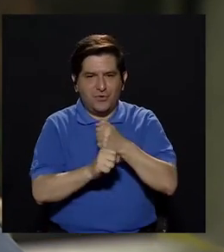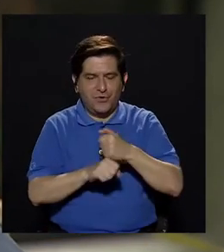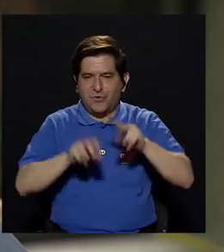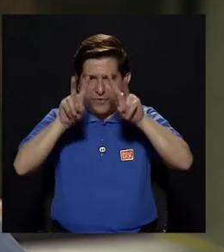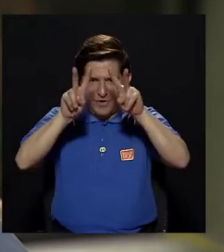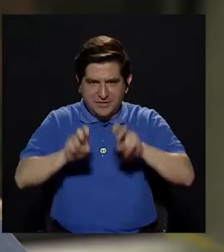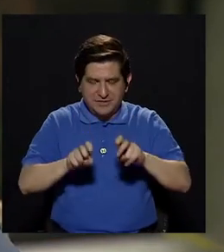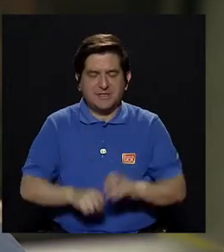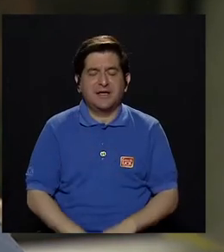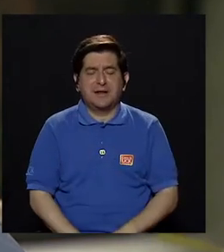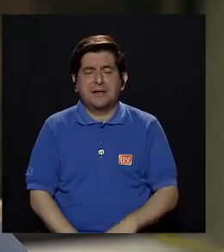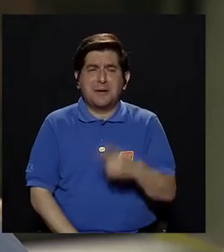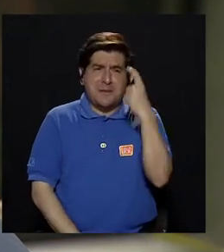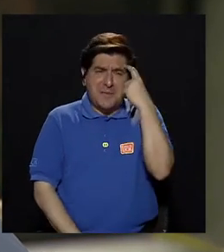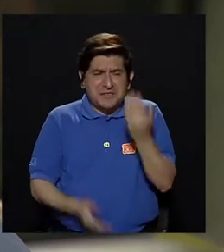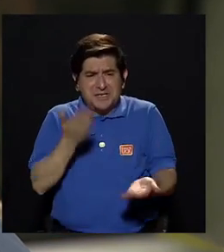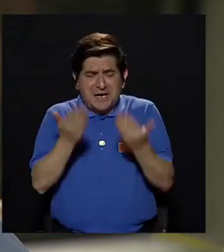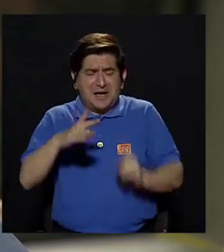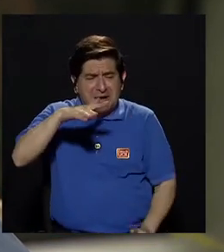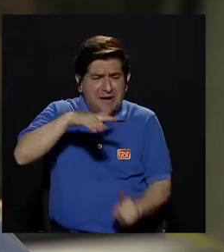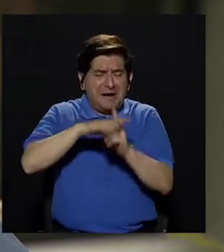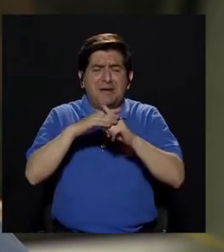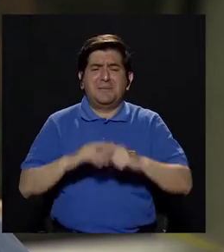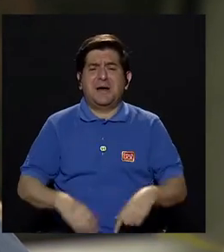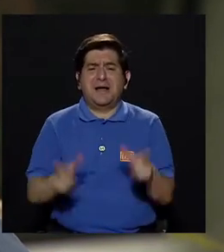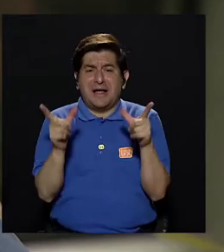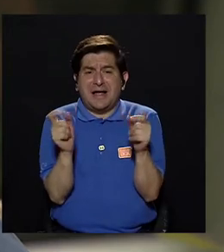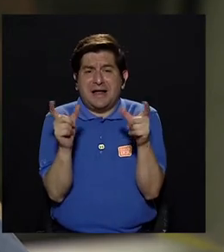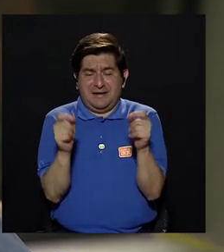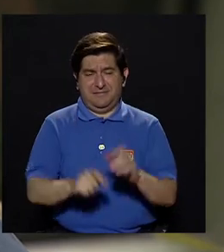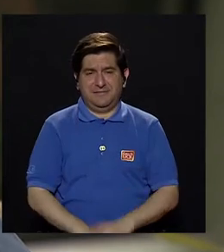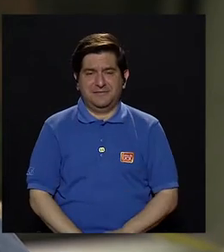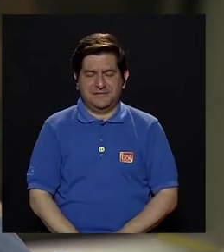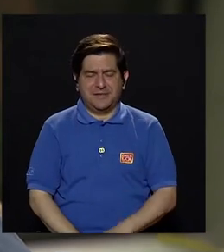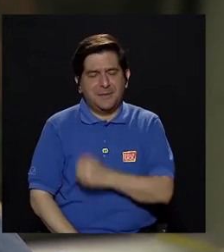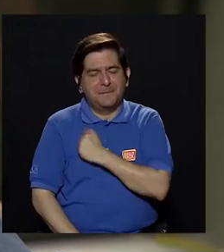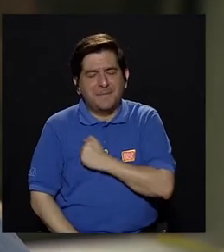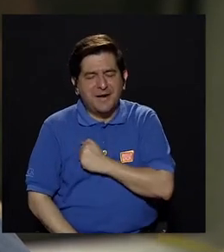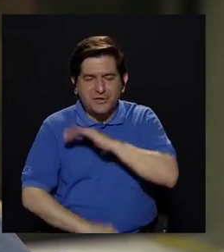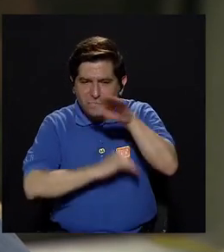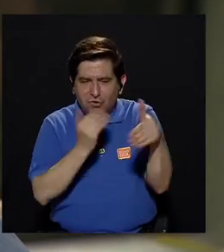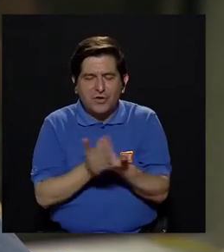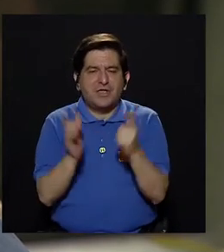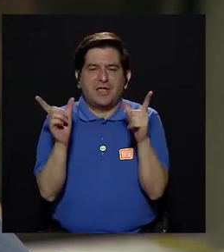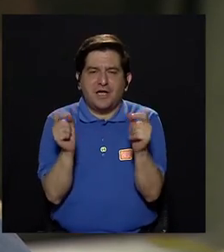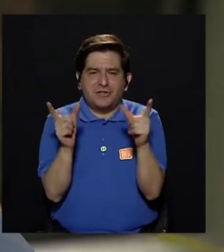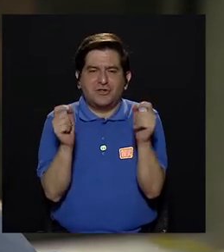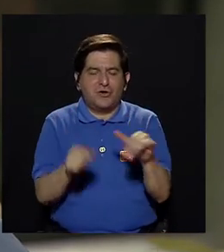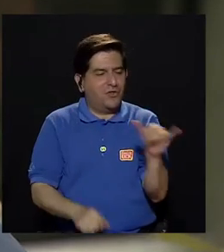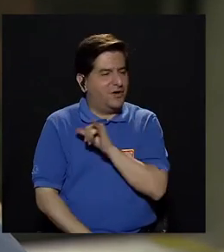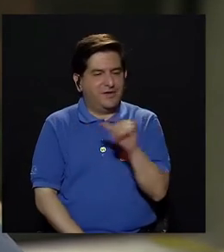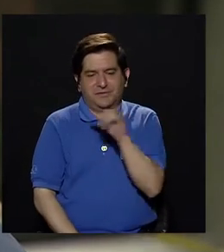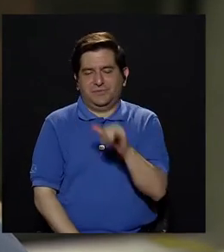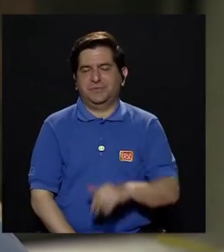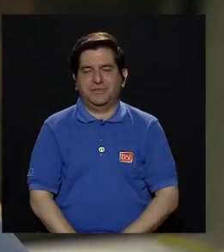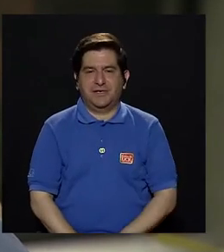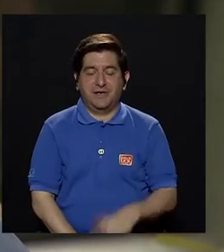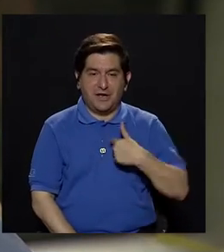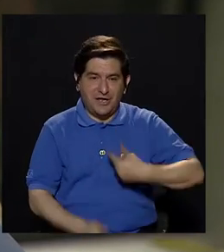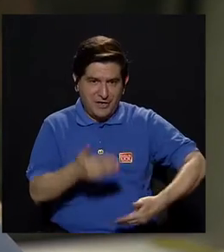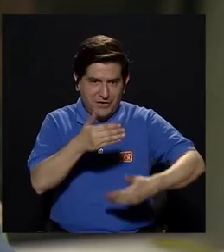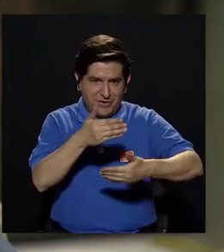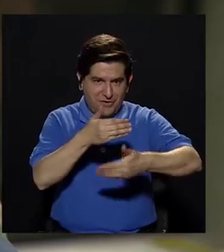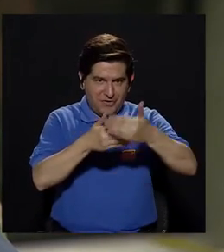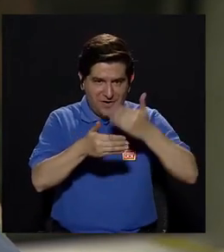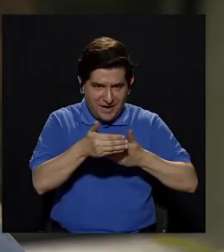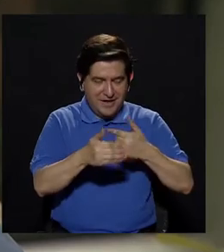el examen por miedo a que le salga que tienen un cáncer. Y eso en general, perdón, en casi todos los cánceres ocurre. Sí, Y de hecho, me